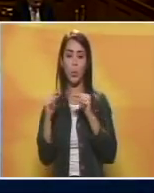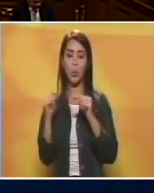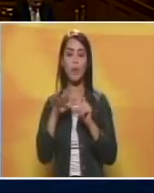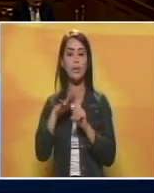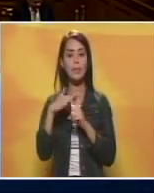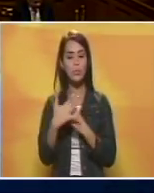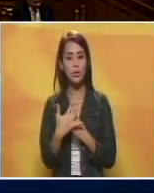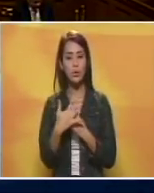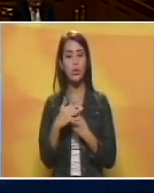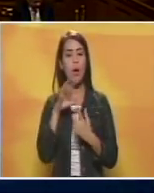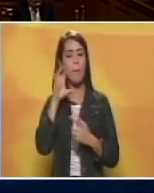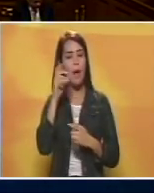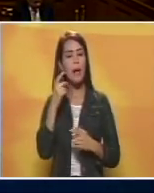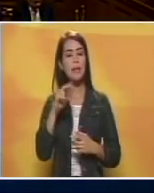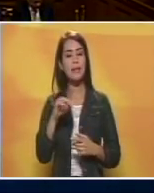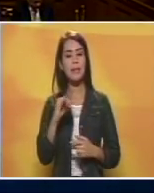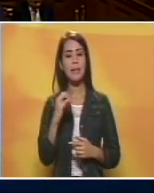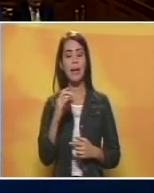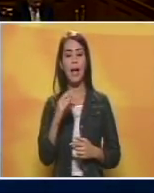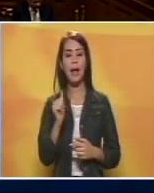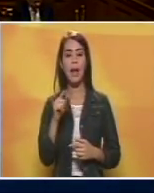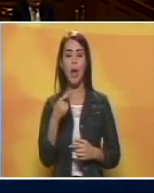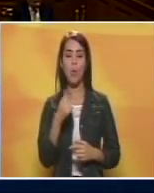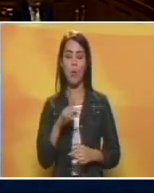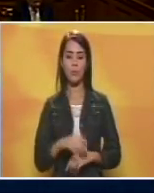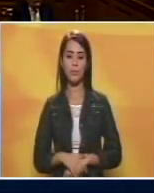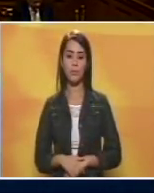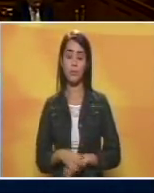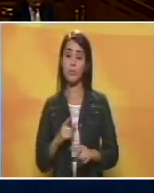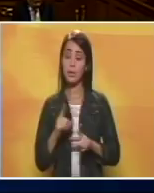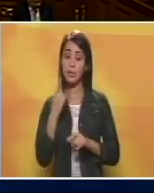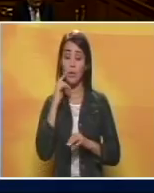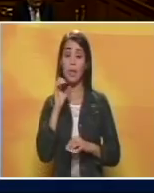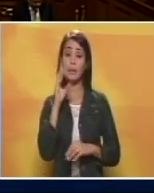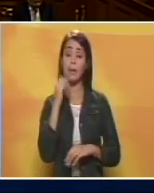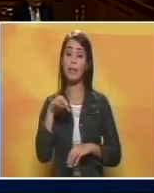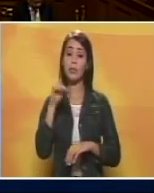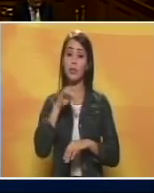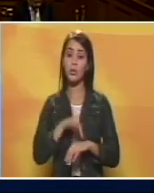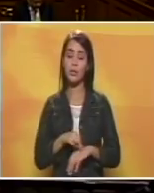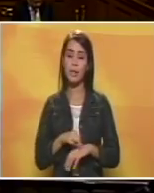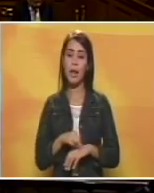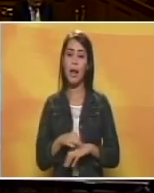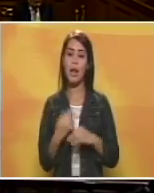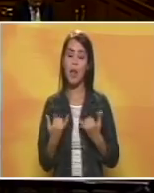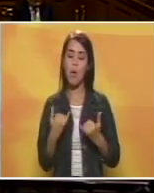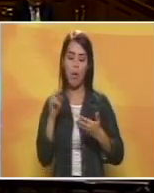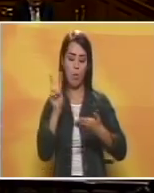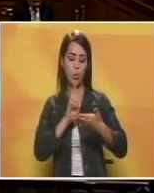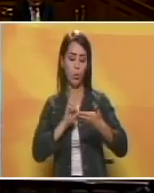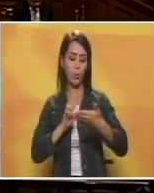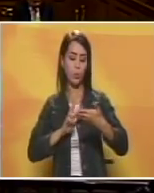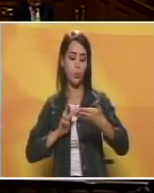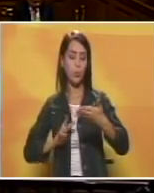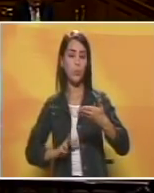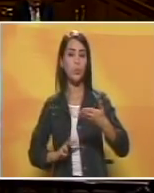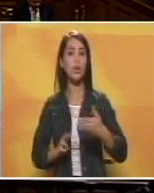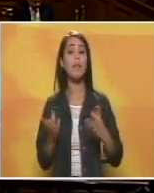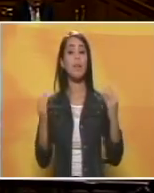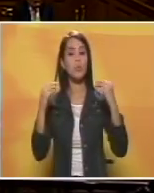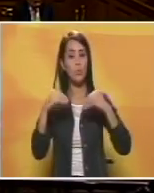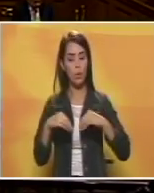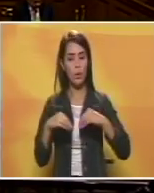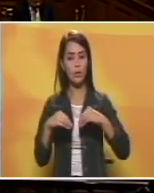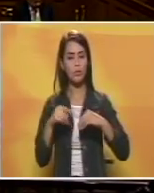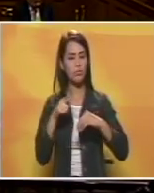de Nicaragua ya concluyó y en este momento el secretario de la Asamblea Nacional está leyendo el contenido del acuerdo